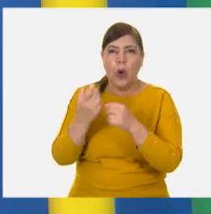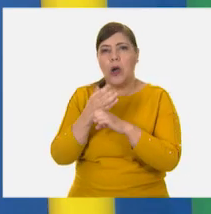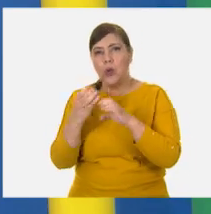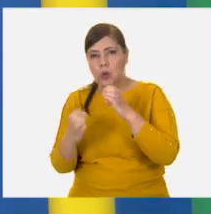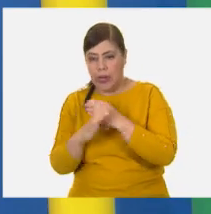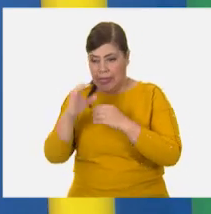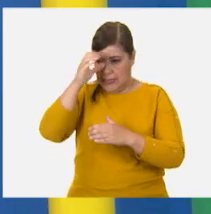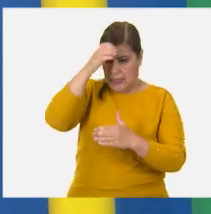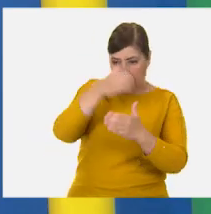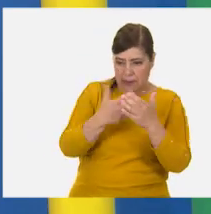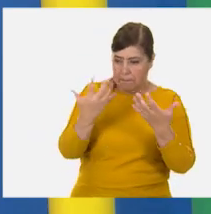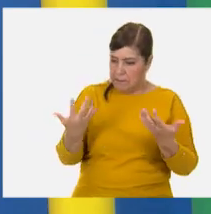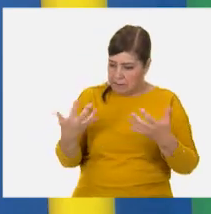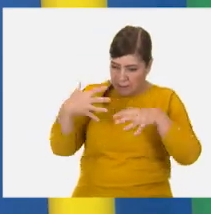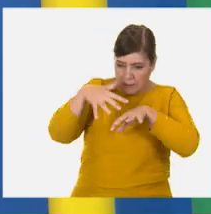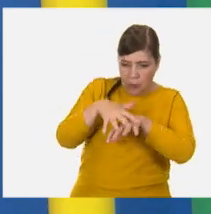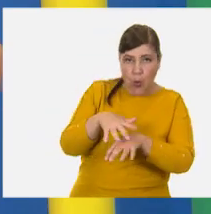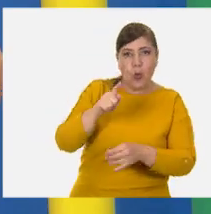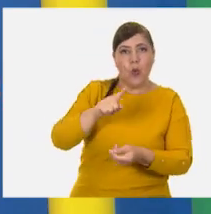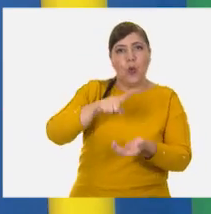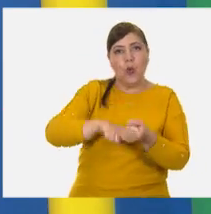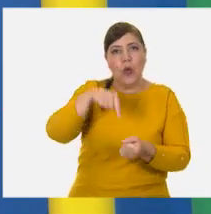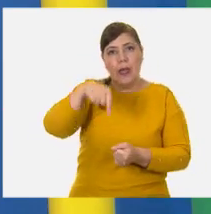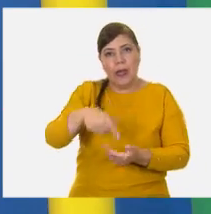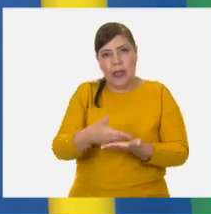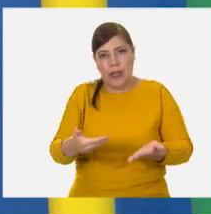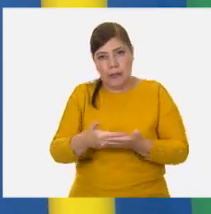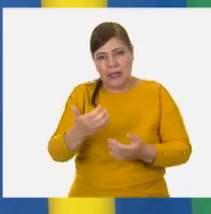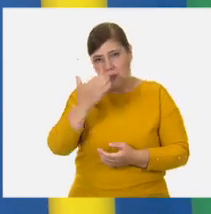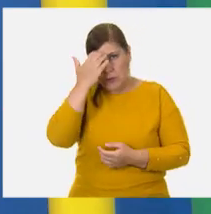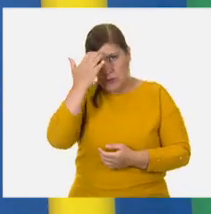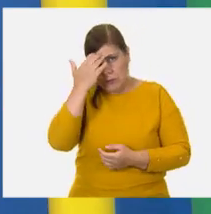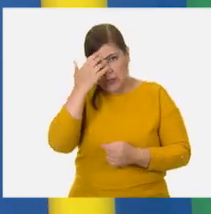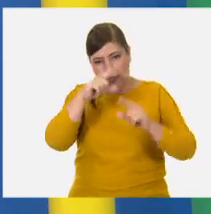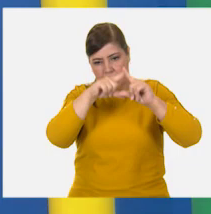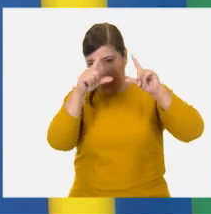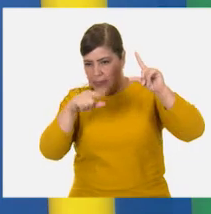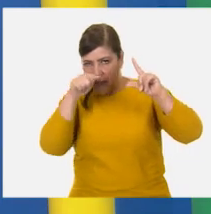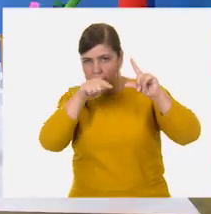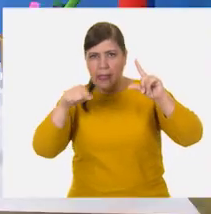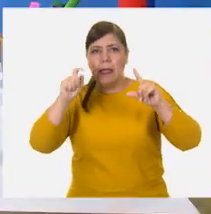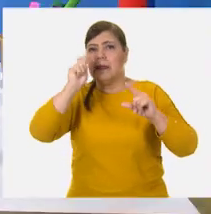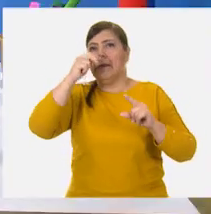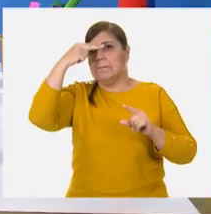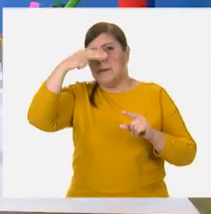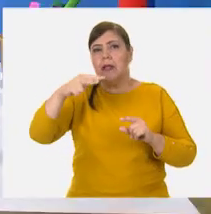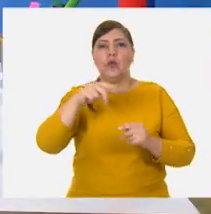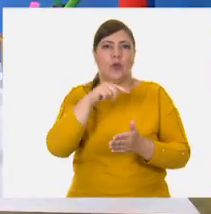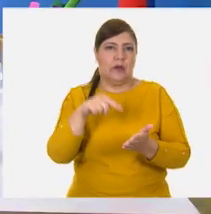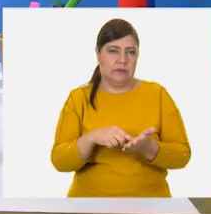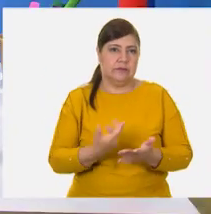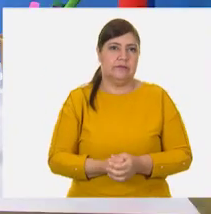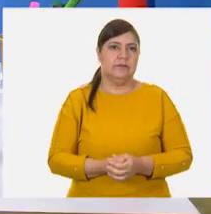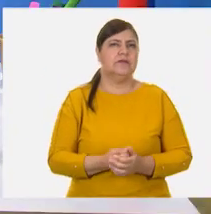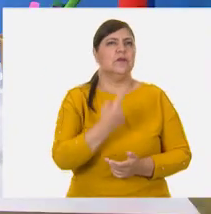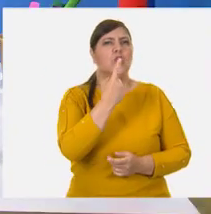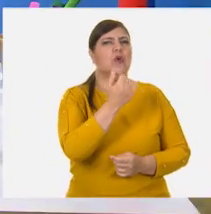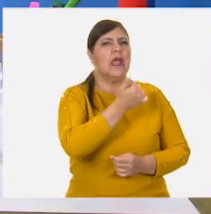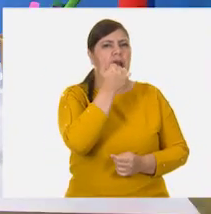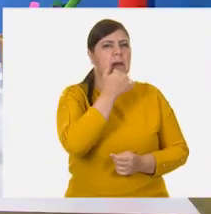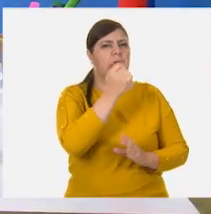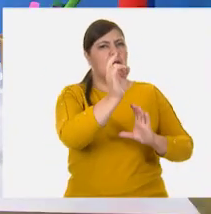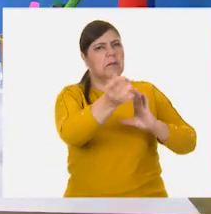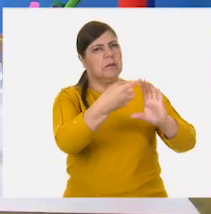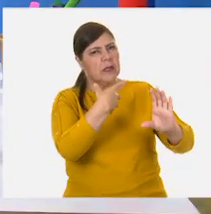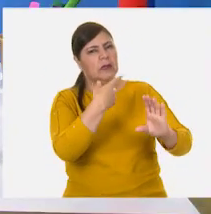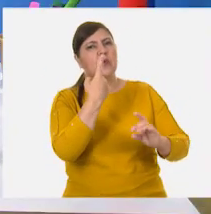ella para formar el catolicismo que conocemos hoy en día en muchos lugares de nuestro país. Uno de nuestros alumnos nos manda